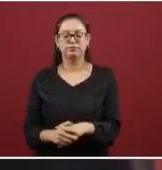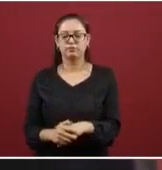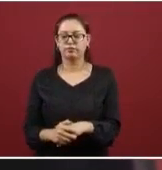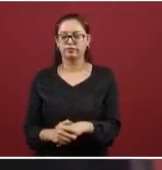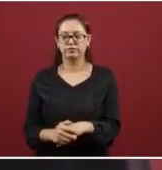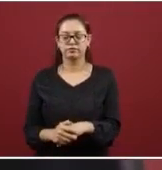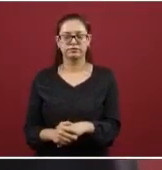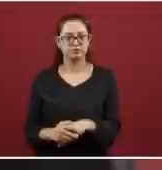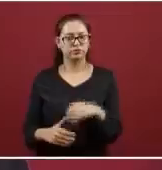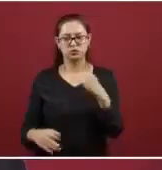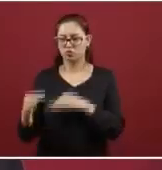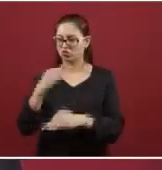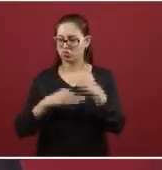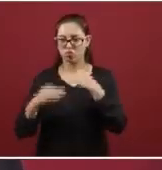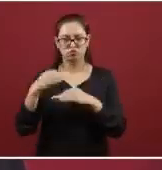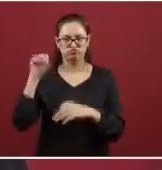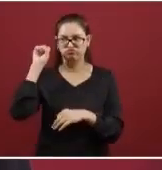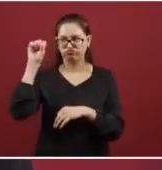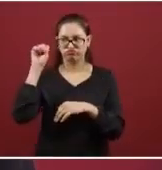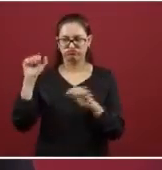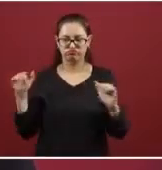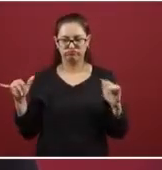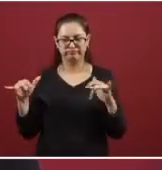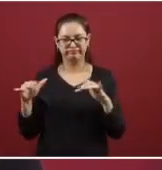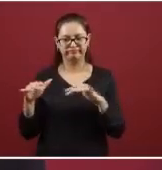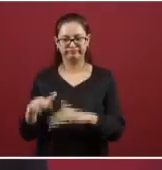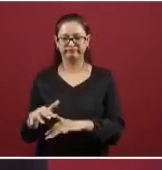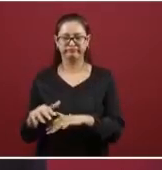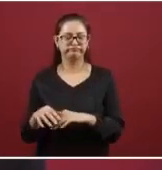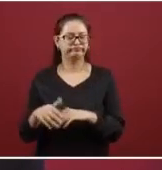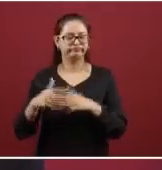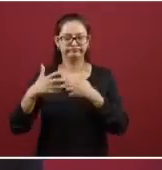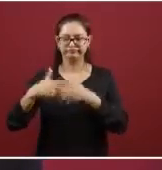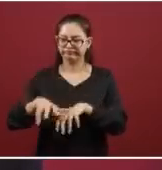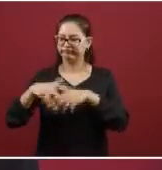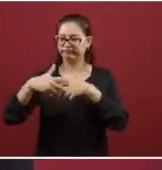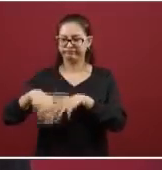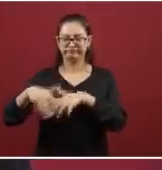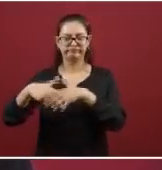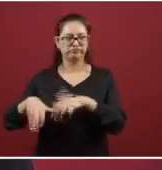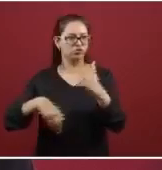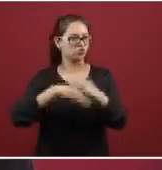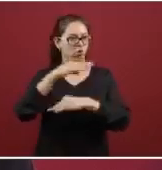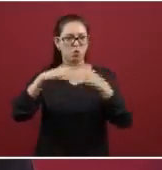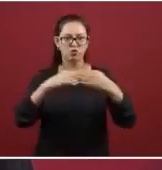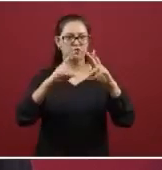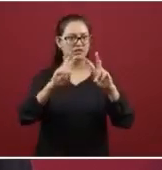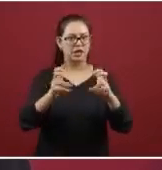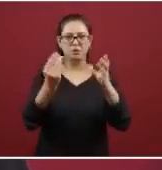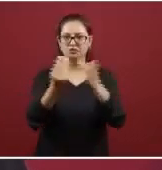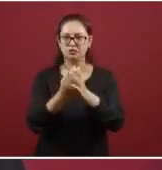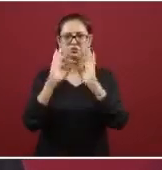todas las expresiones sindicales, todas las corrientes, todas las tendencias que